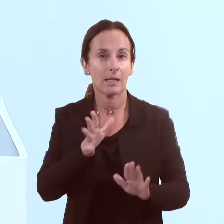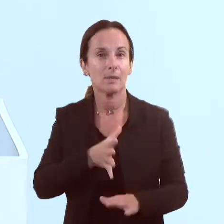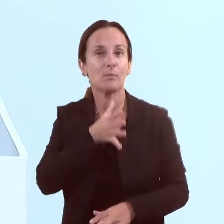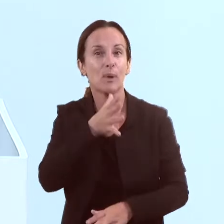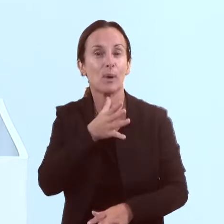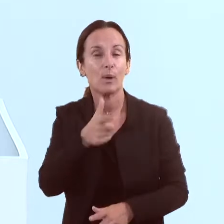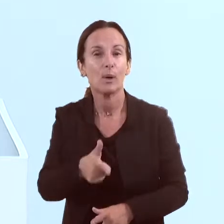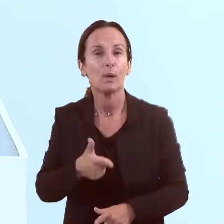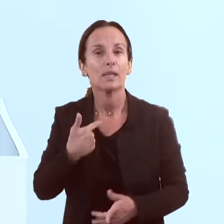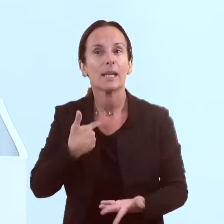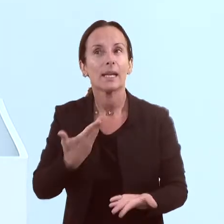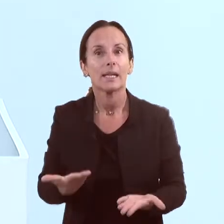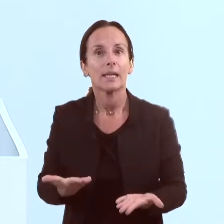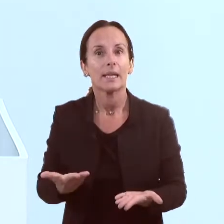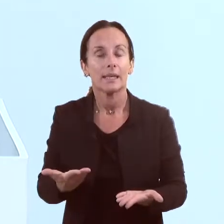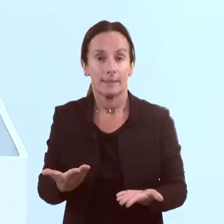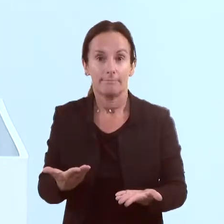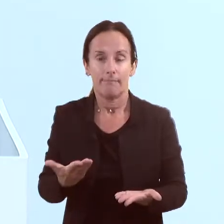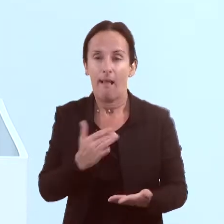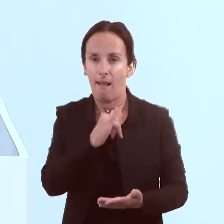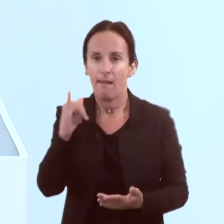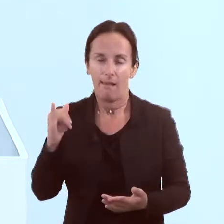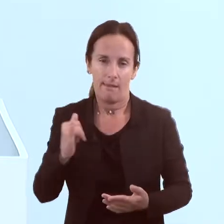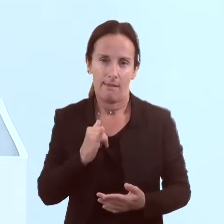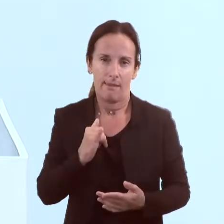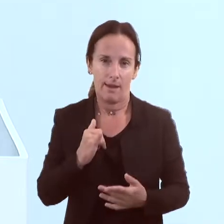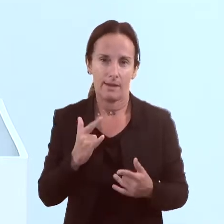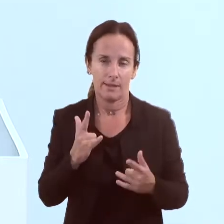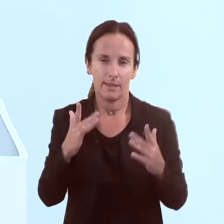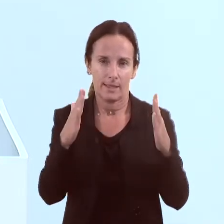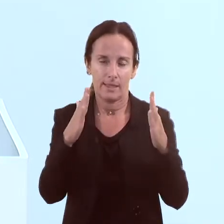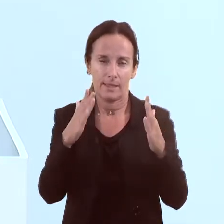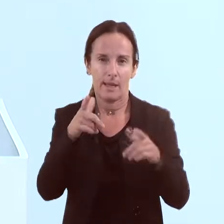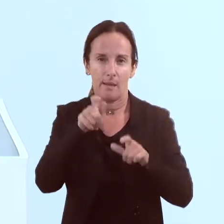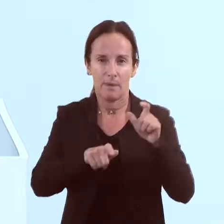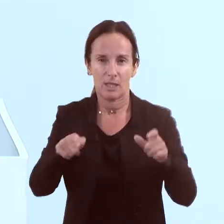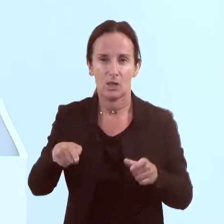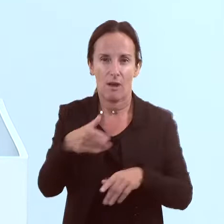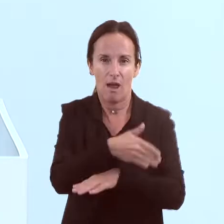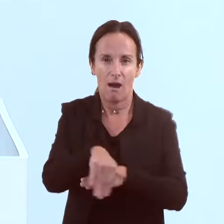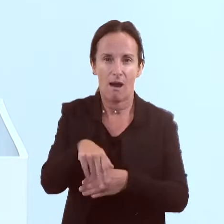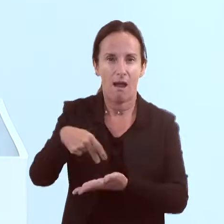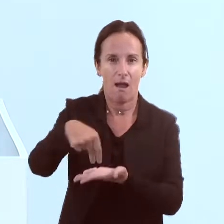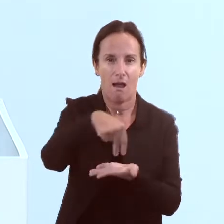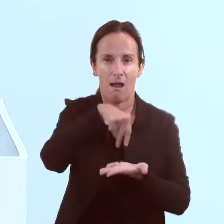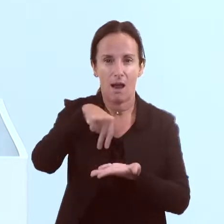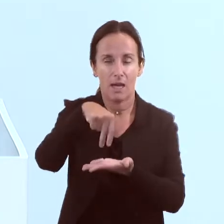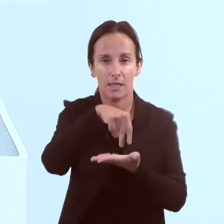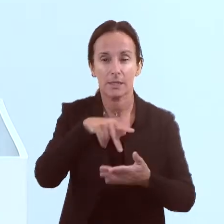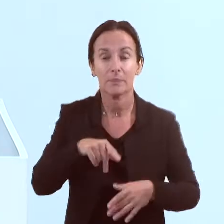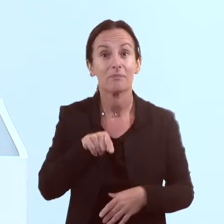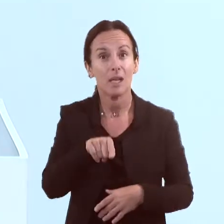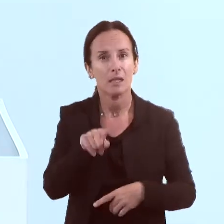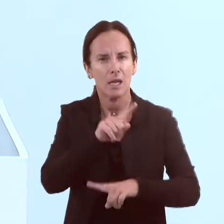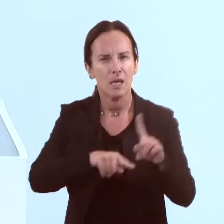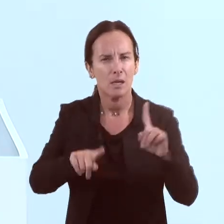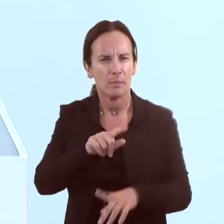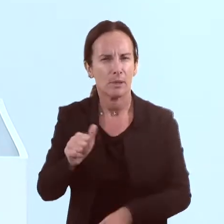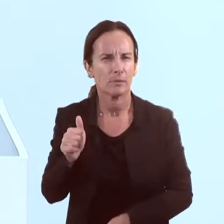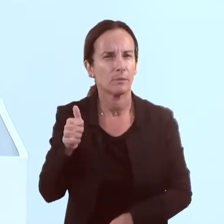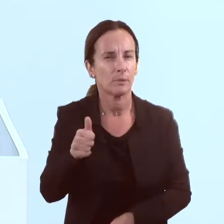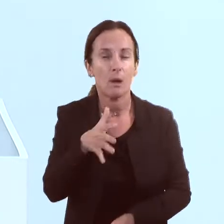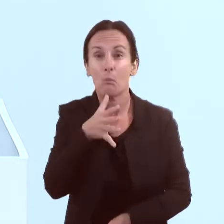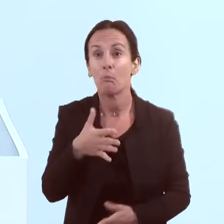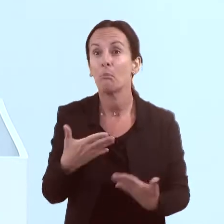por lo que afecta a este fenómeno del sinhogarismo. Para nosotros el sinhogarismo es un problema estructural, condicionado por la dificultad de acceso